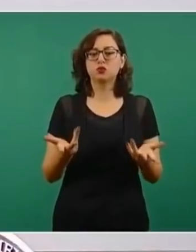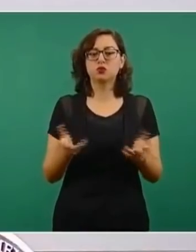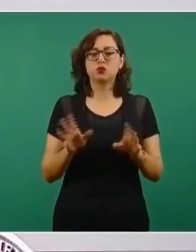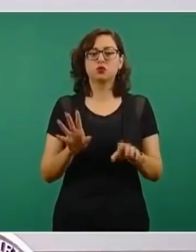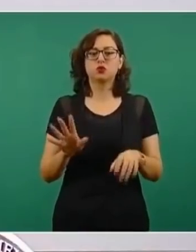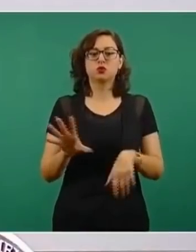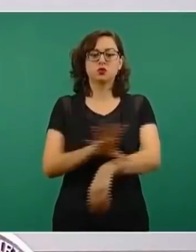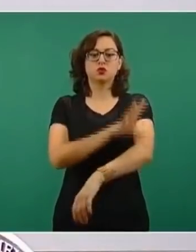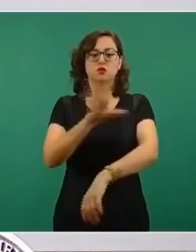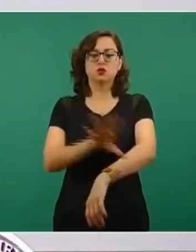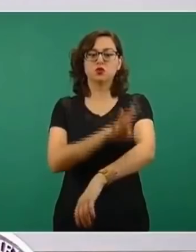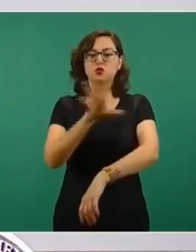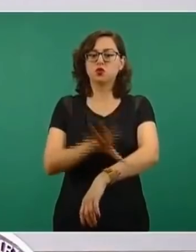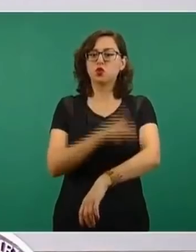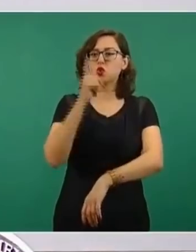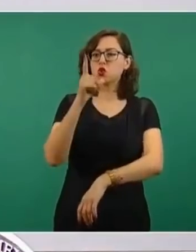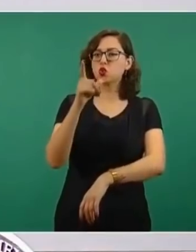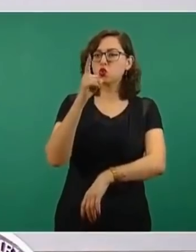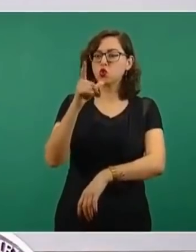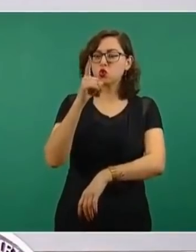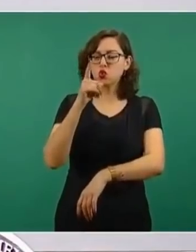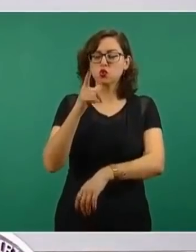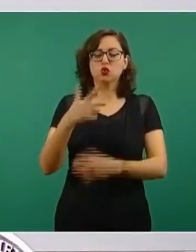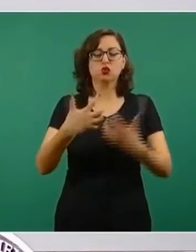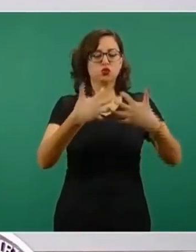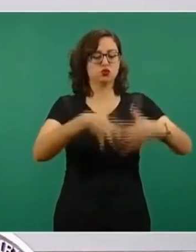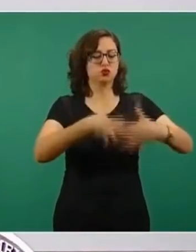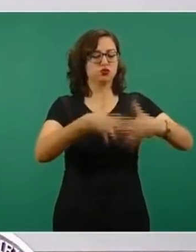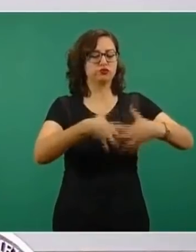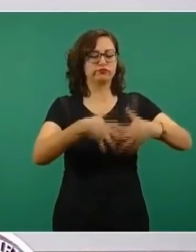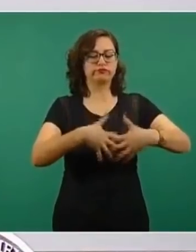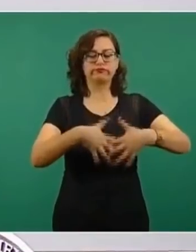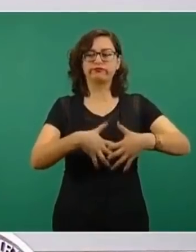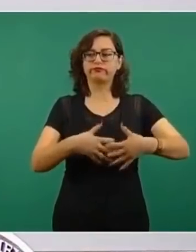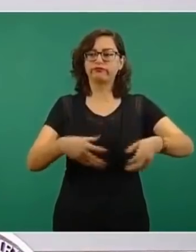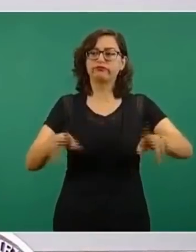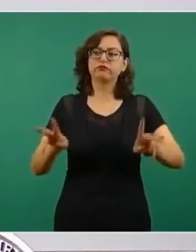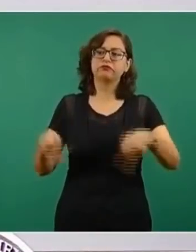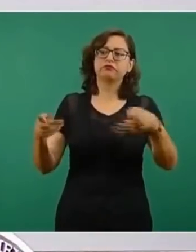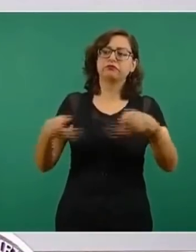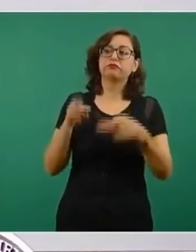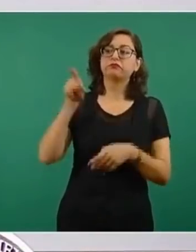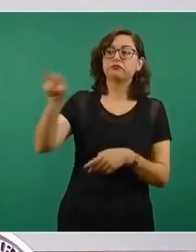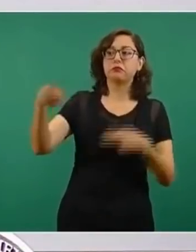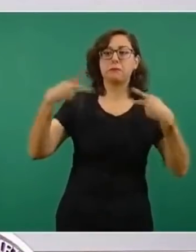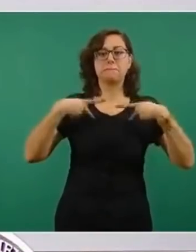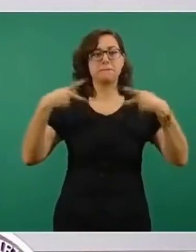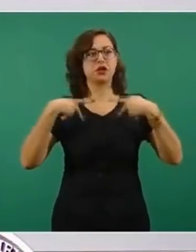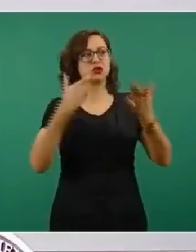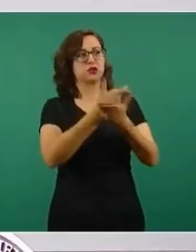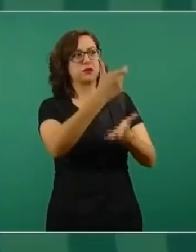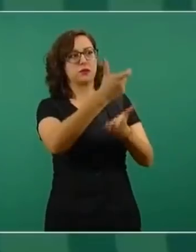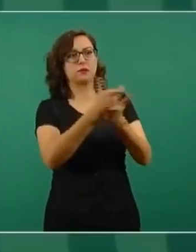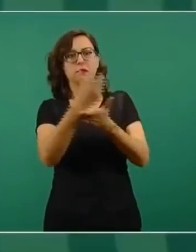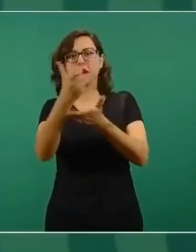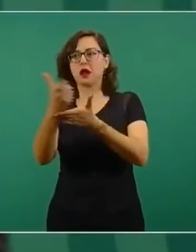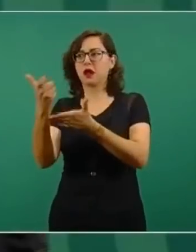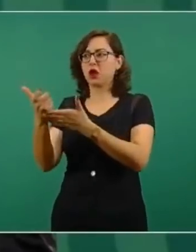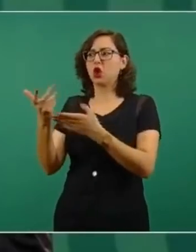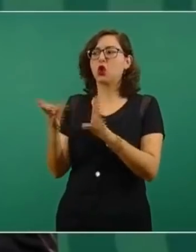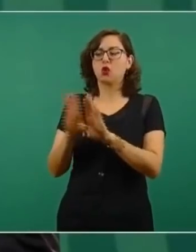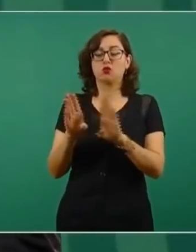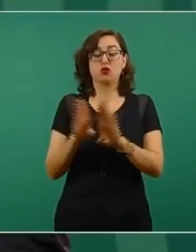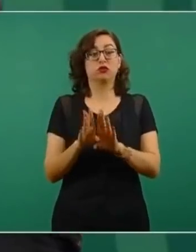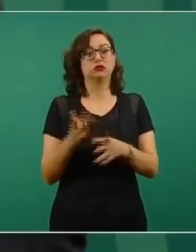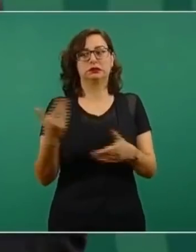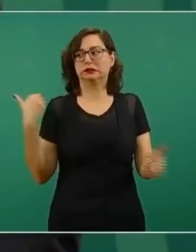energía eléctrica hacia el consumidor final, que ha sido un tema un tanto polémico a razón de las variables